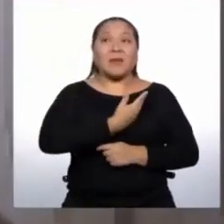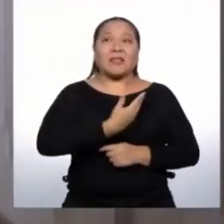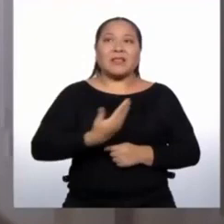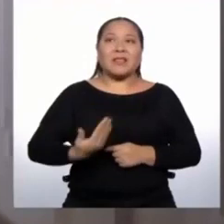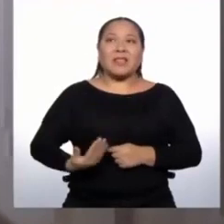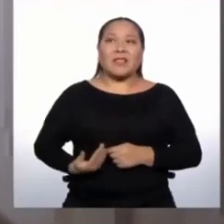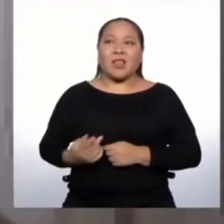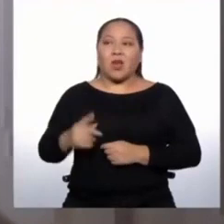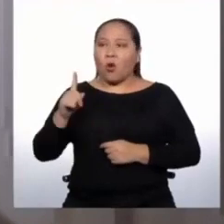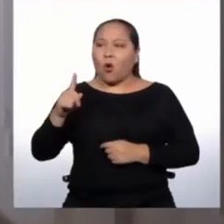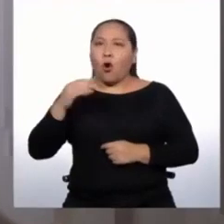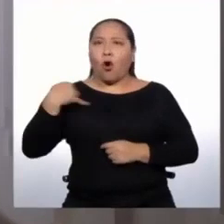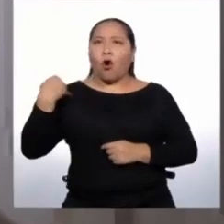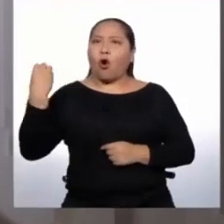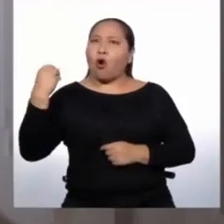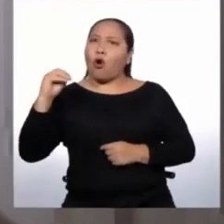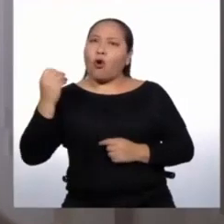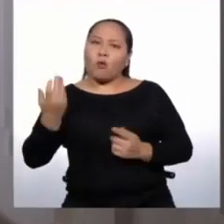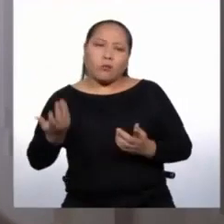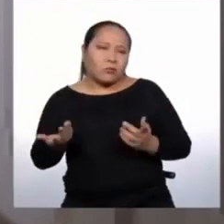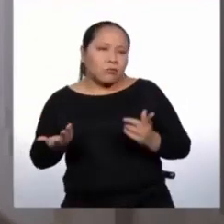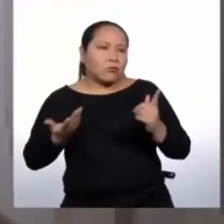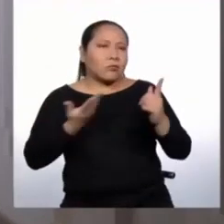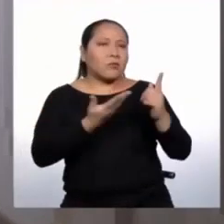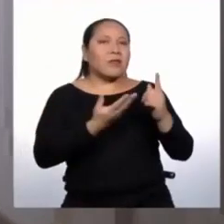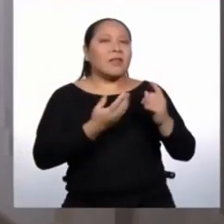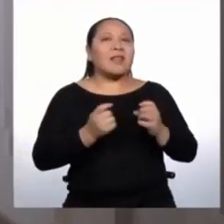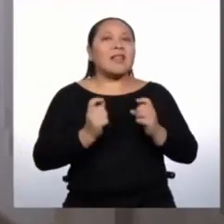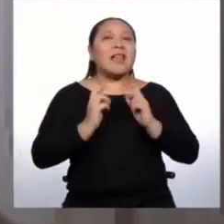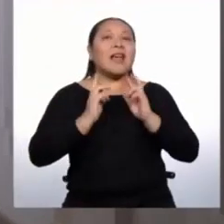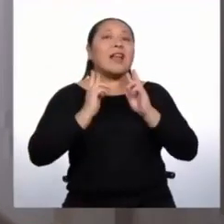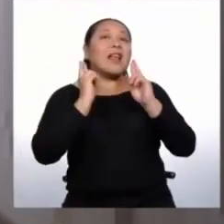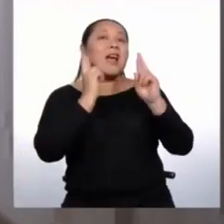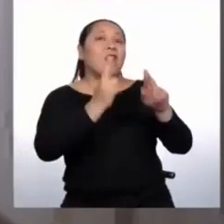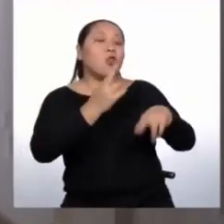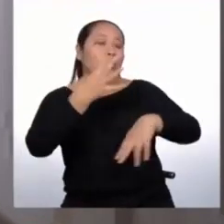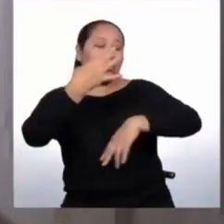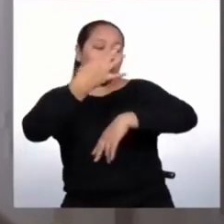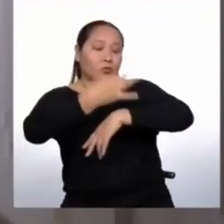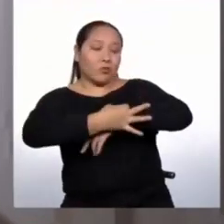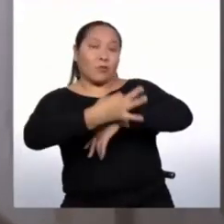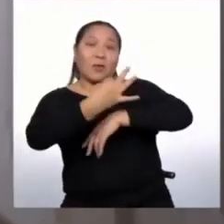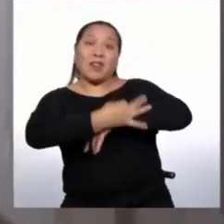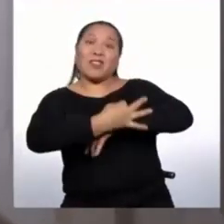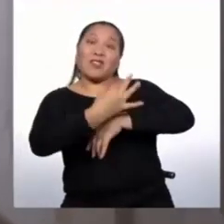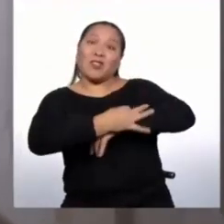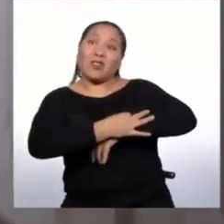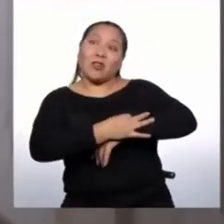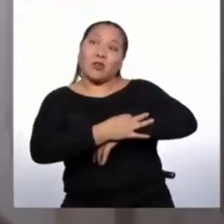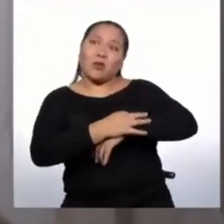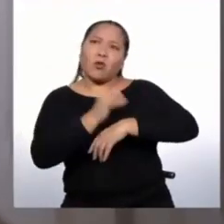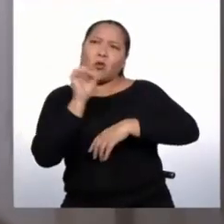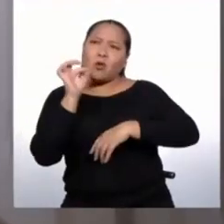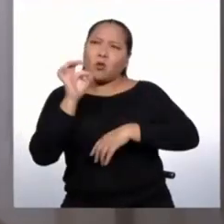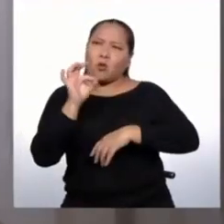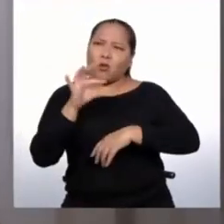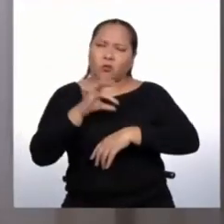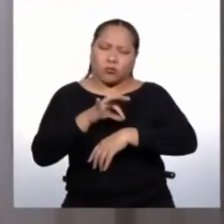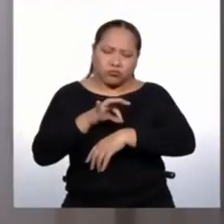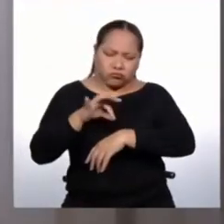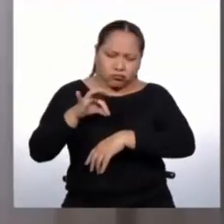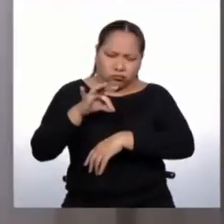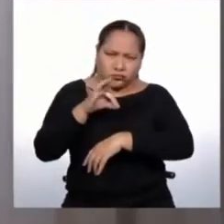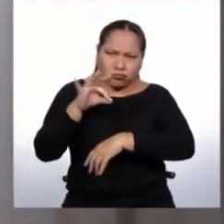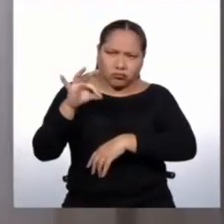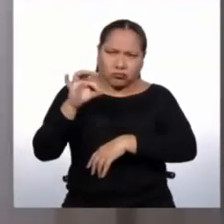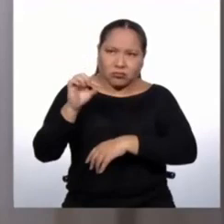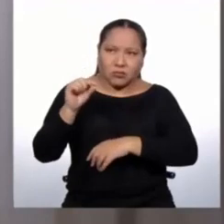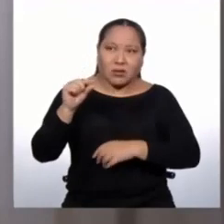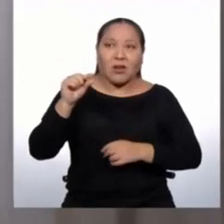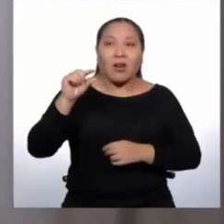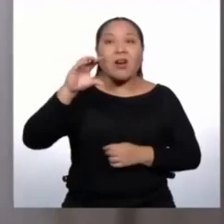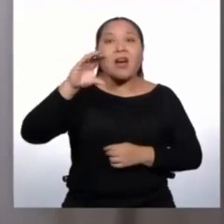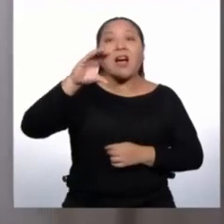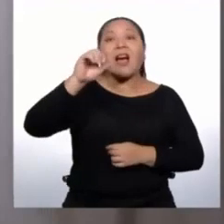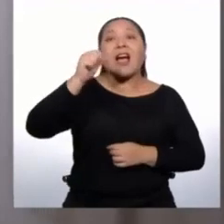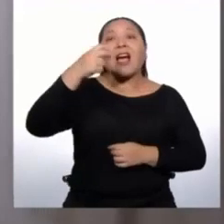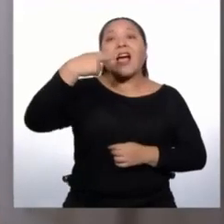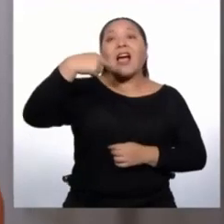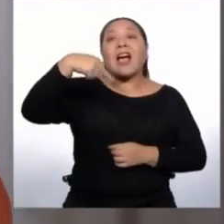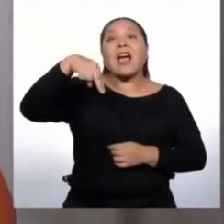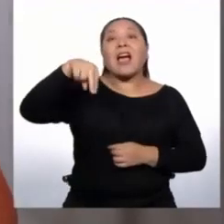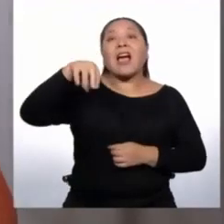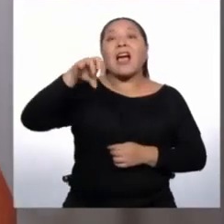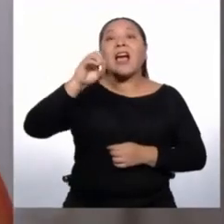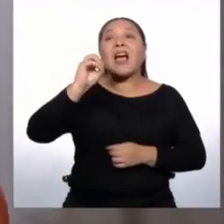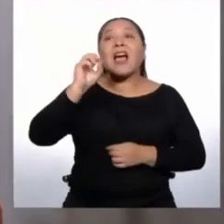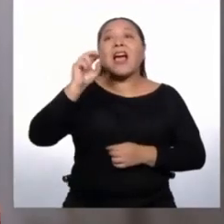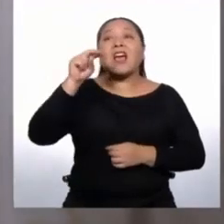como prenda de su afecto le regaló un dije para el reloj. Era un minúsculo cañoncito de oro sobre